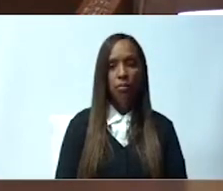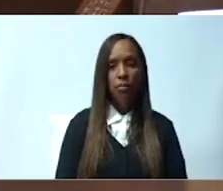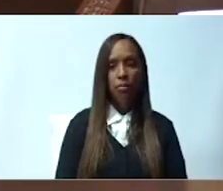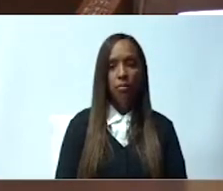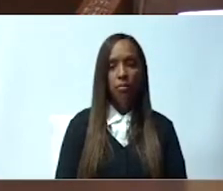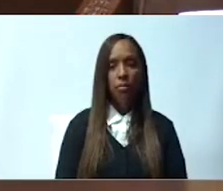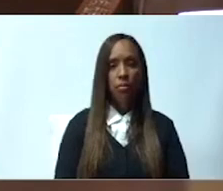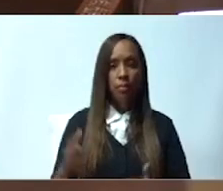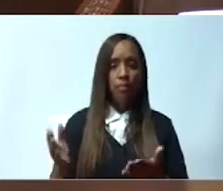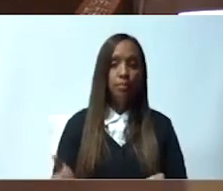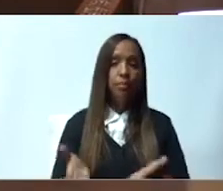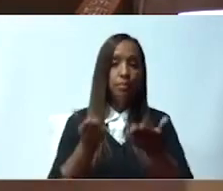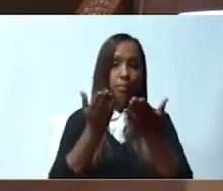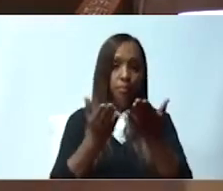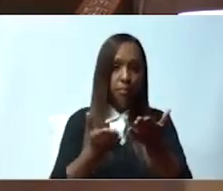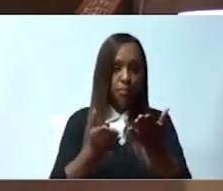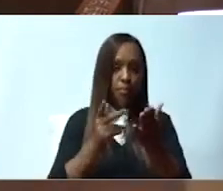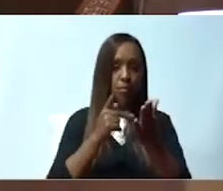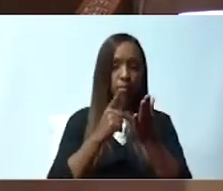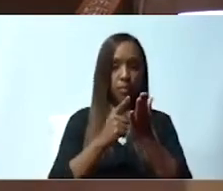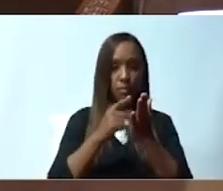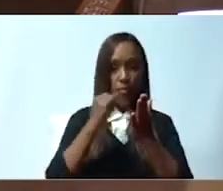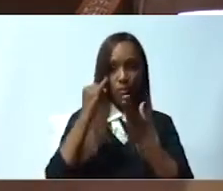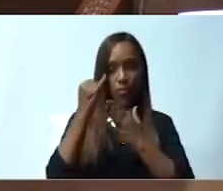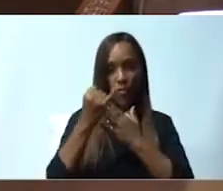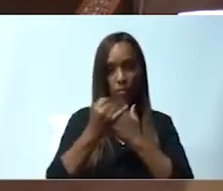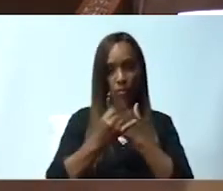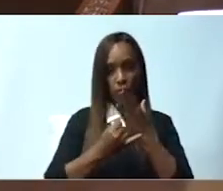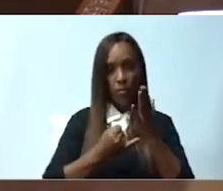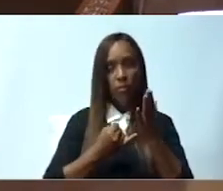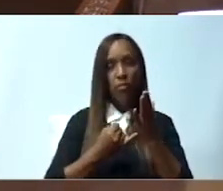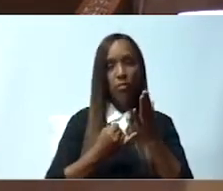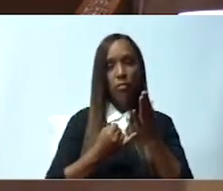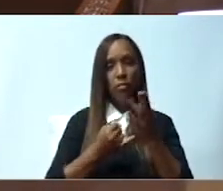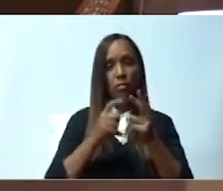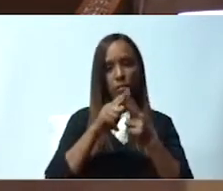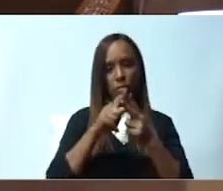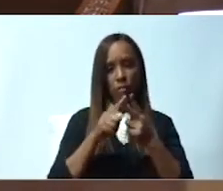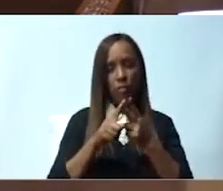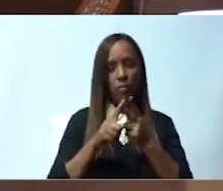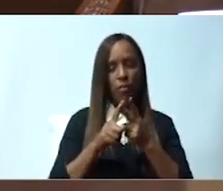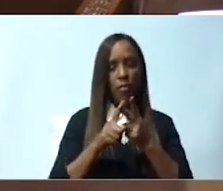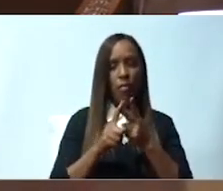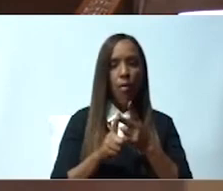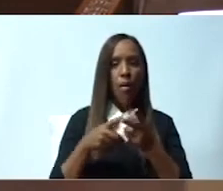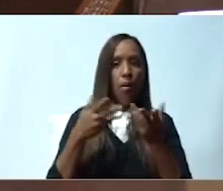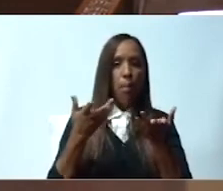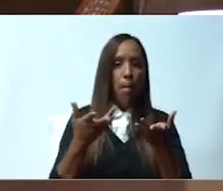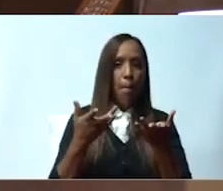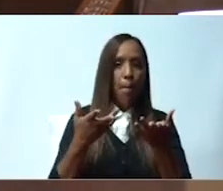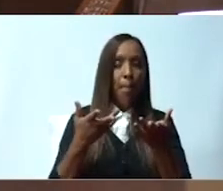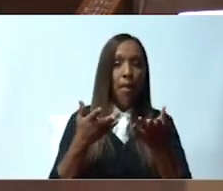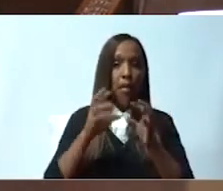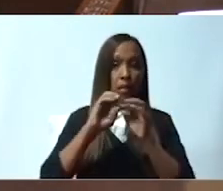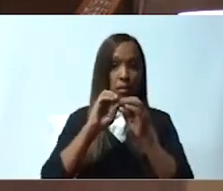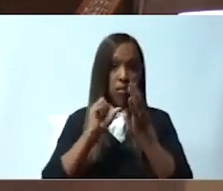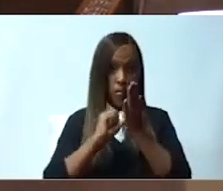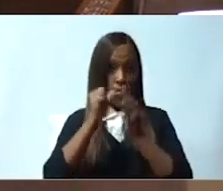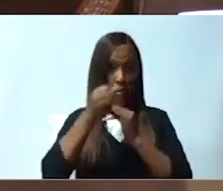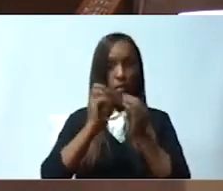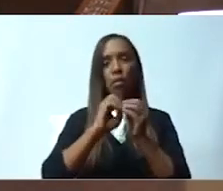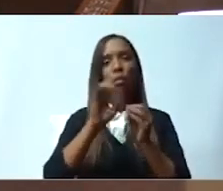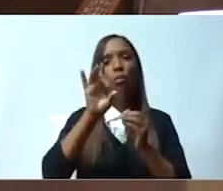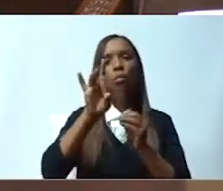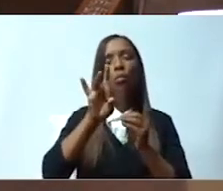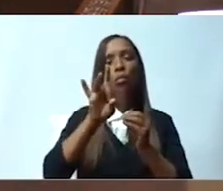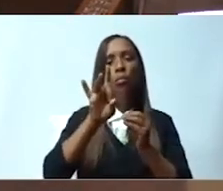Vamos a someter que dejemos sobre la mesa todos los restantes de la estructura 8, excepto